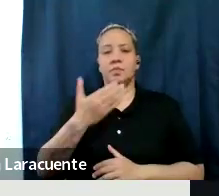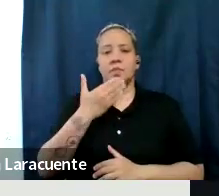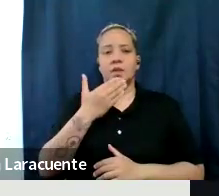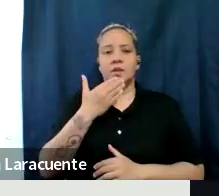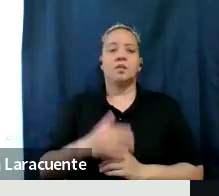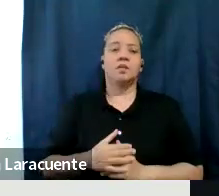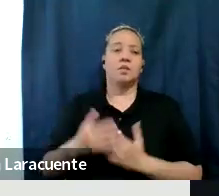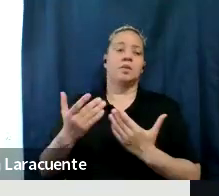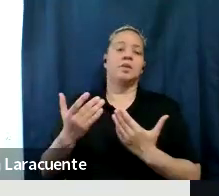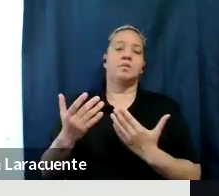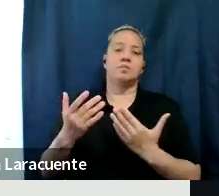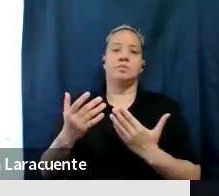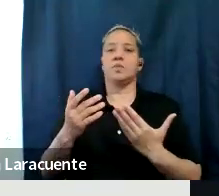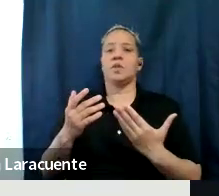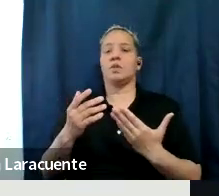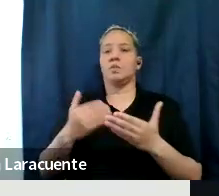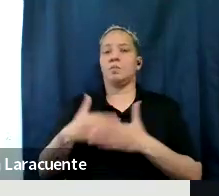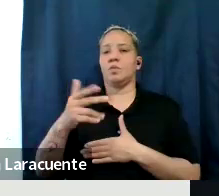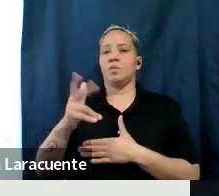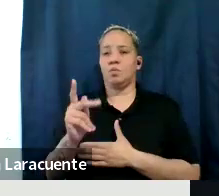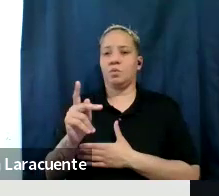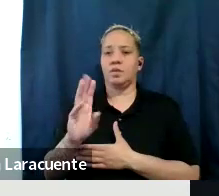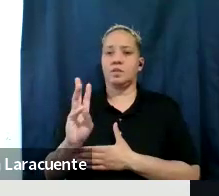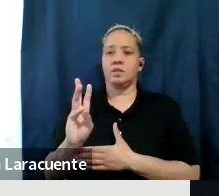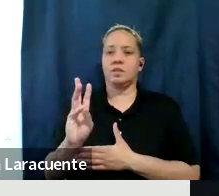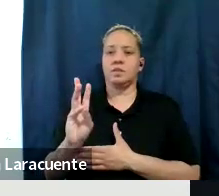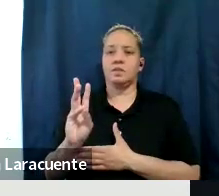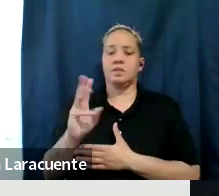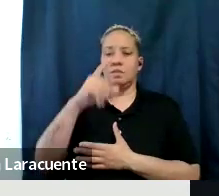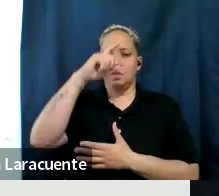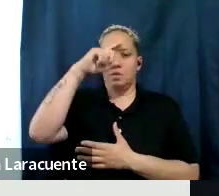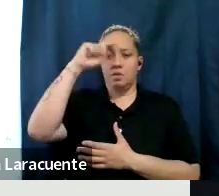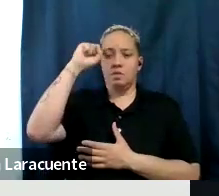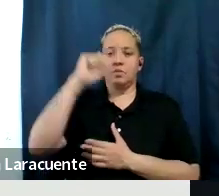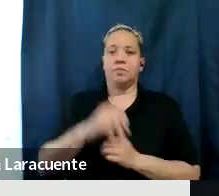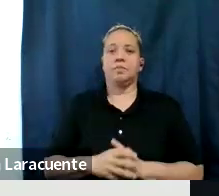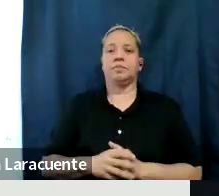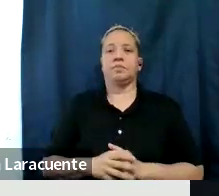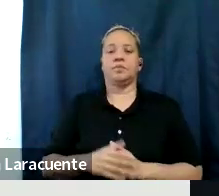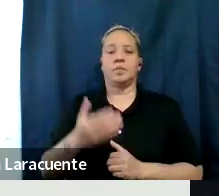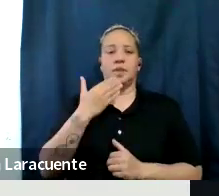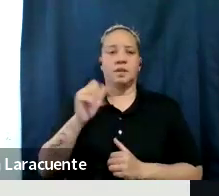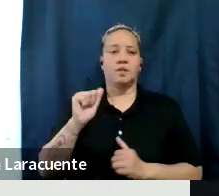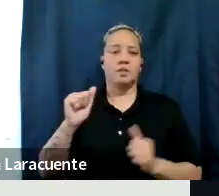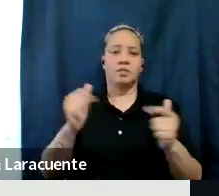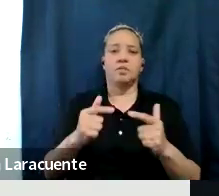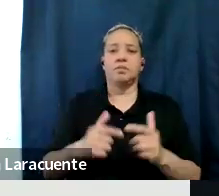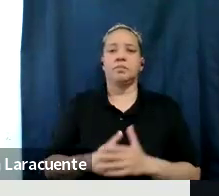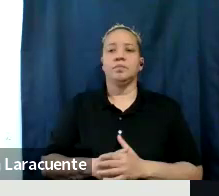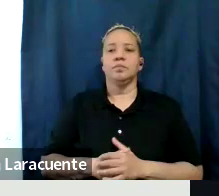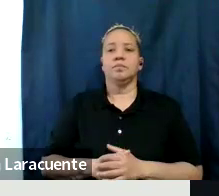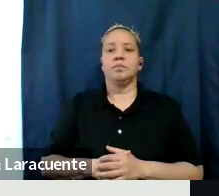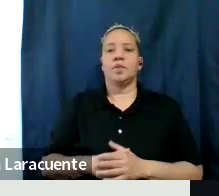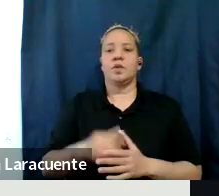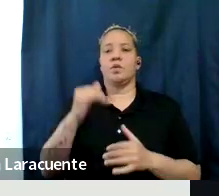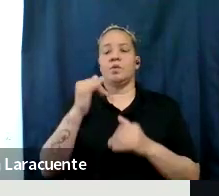esperamos en la charla del próximo jueves 6 de junio. Así que gracias a todos. Y un último